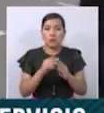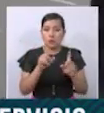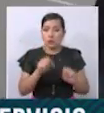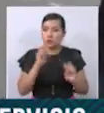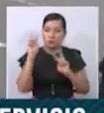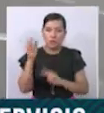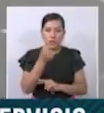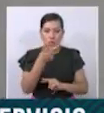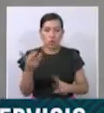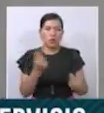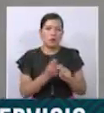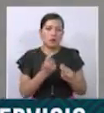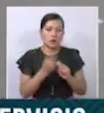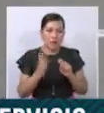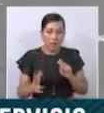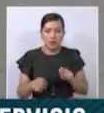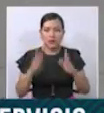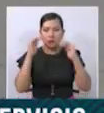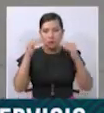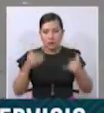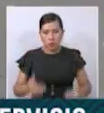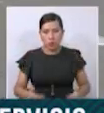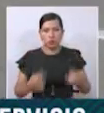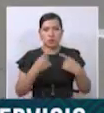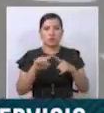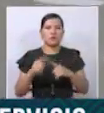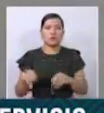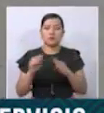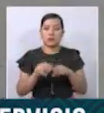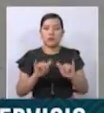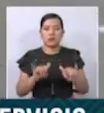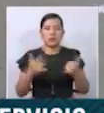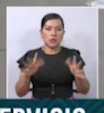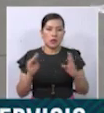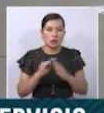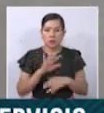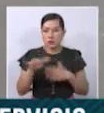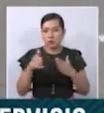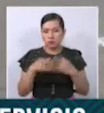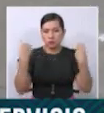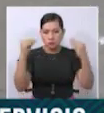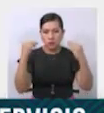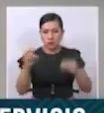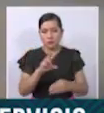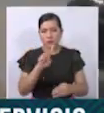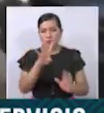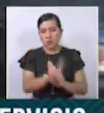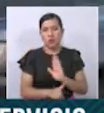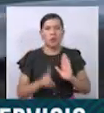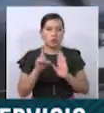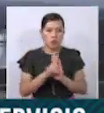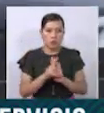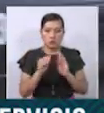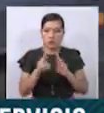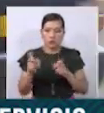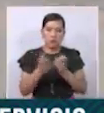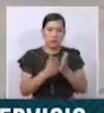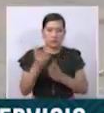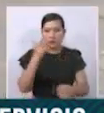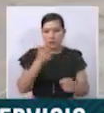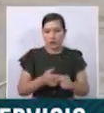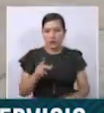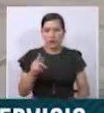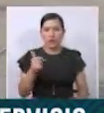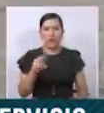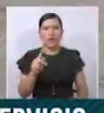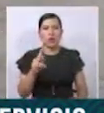taxis, minibuses, en fin. Este es uno de los puntos donde ya se está realizando la venta 24 horas. En la estación de servicio Cantuta de la avenida